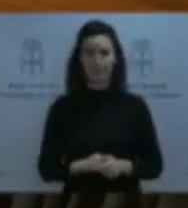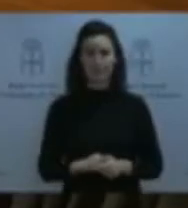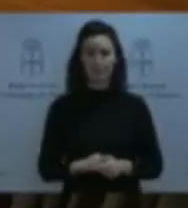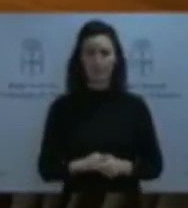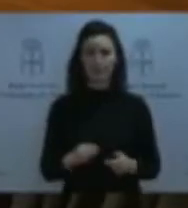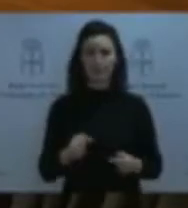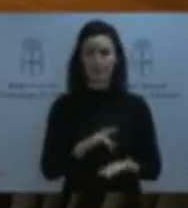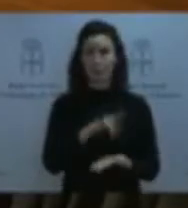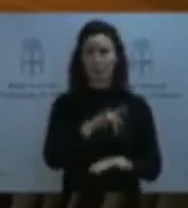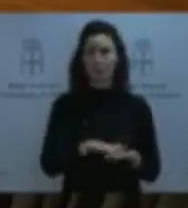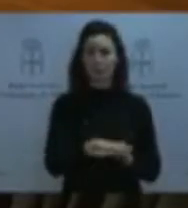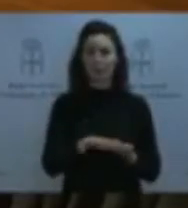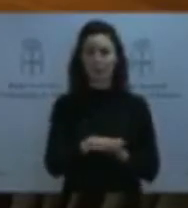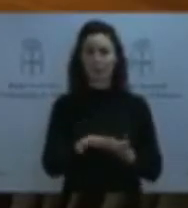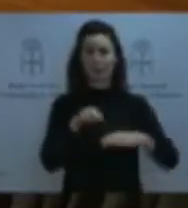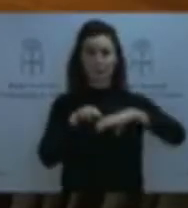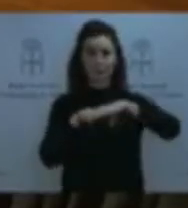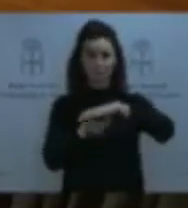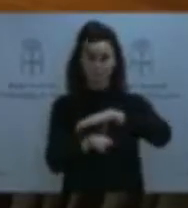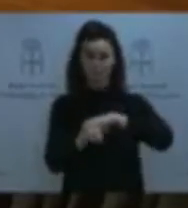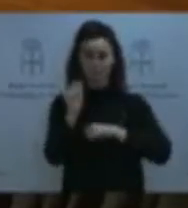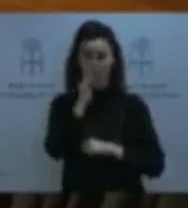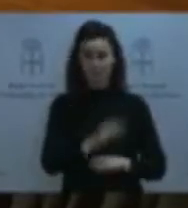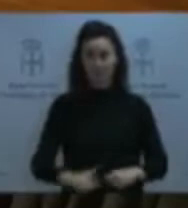magnéticas infantiles el año pasado,